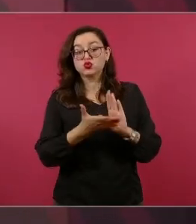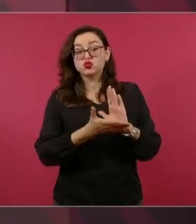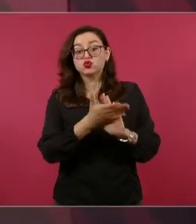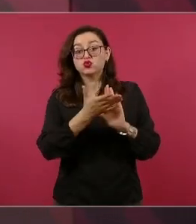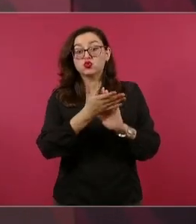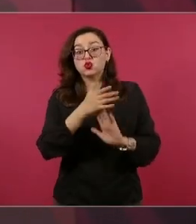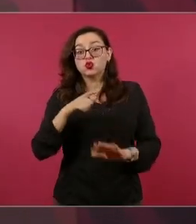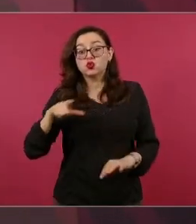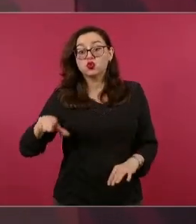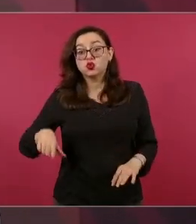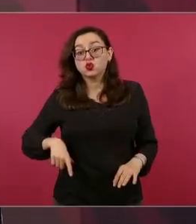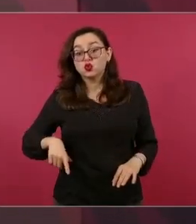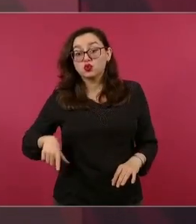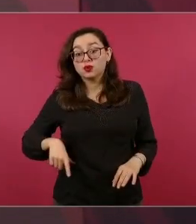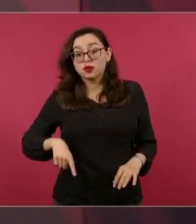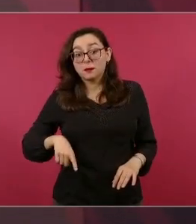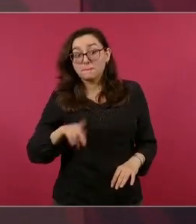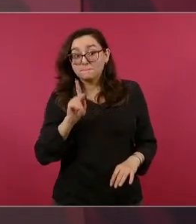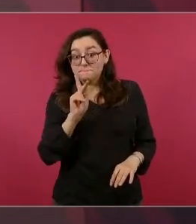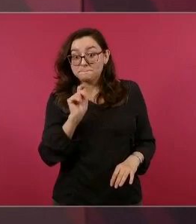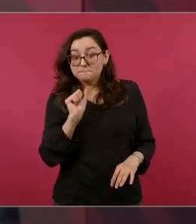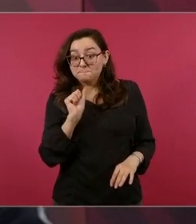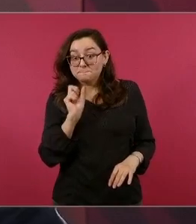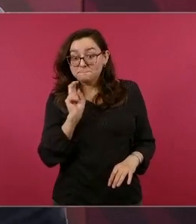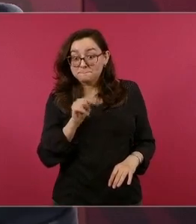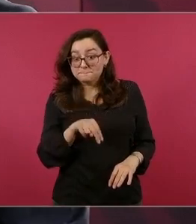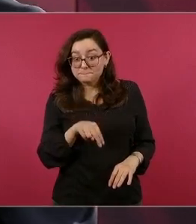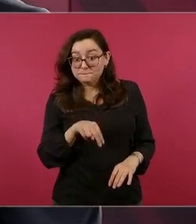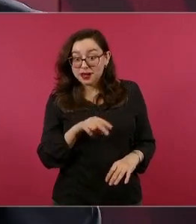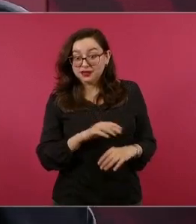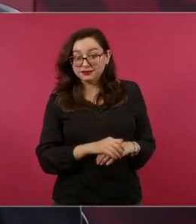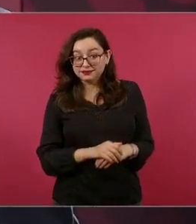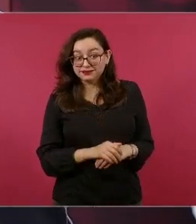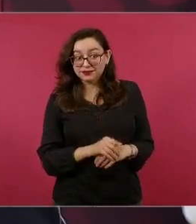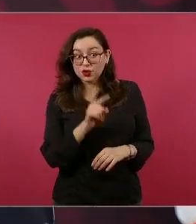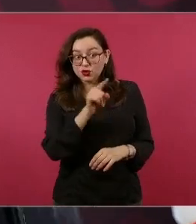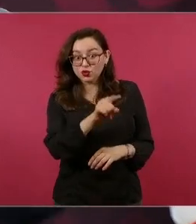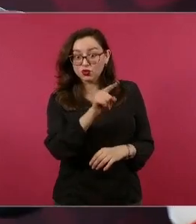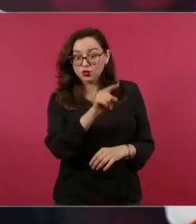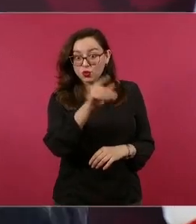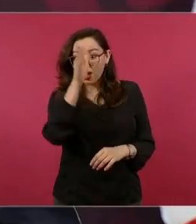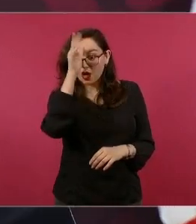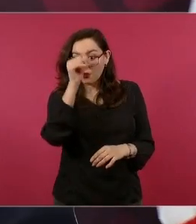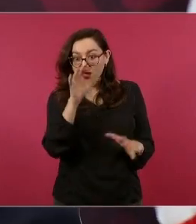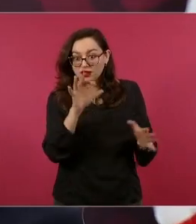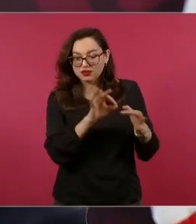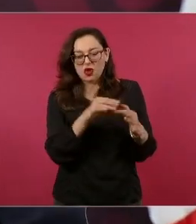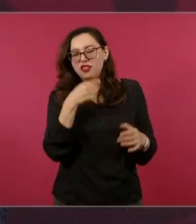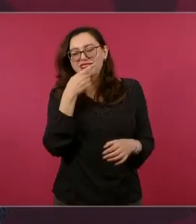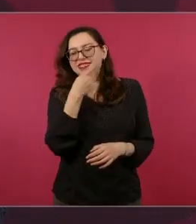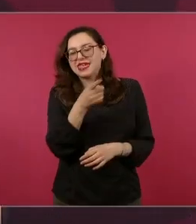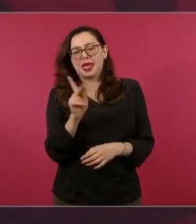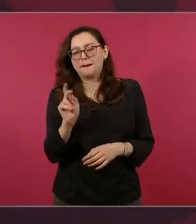con los que tú estás de acuerdo, con el partido que simpatizas, sin decirle. Y se